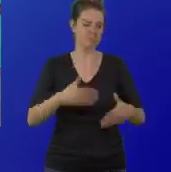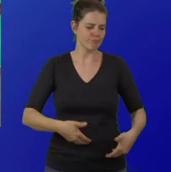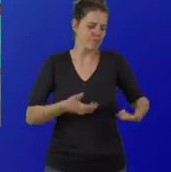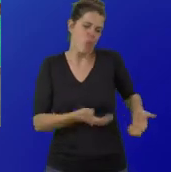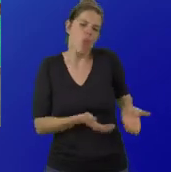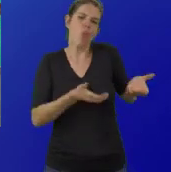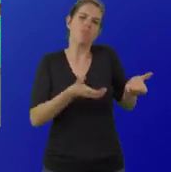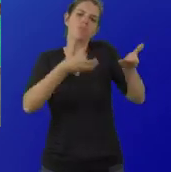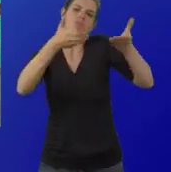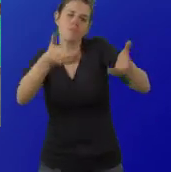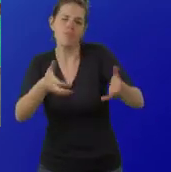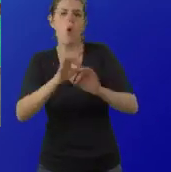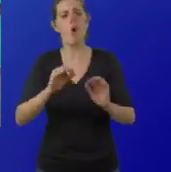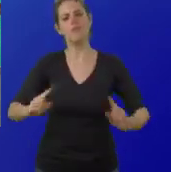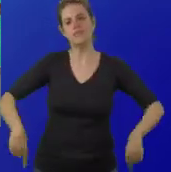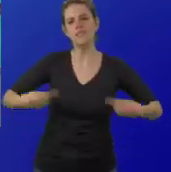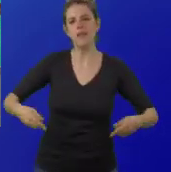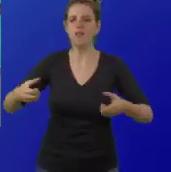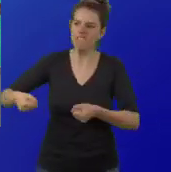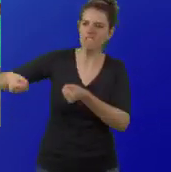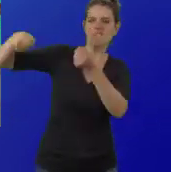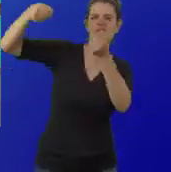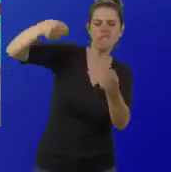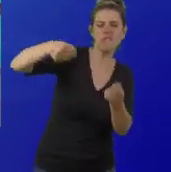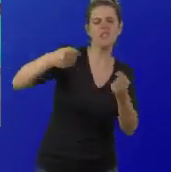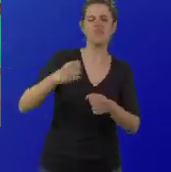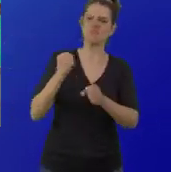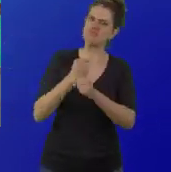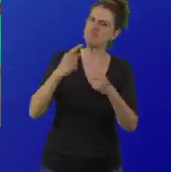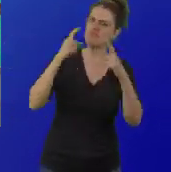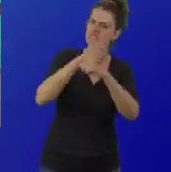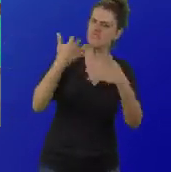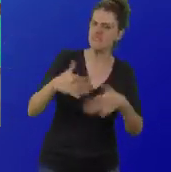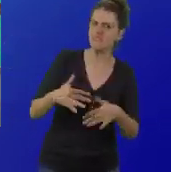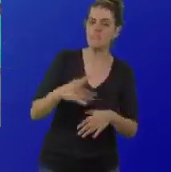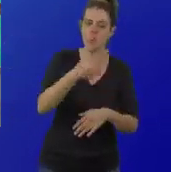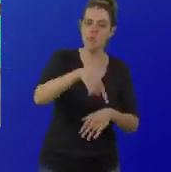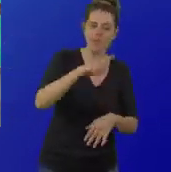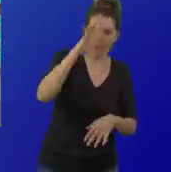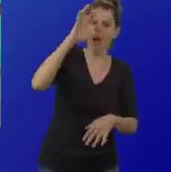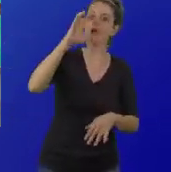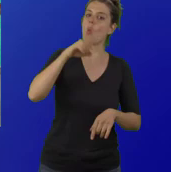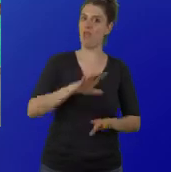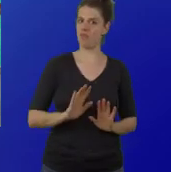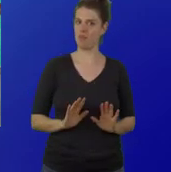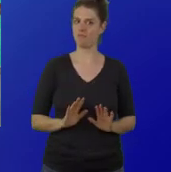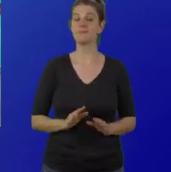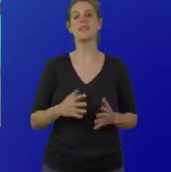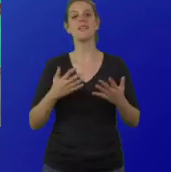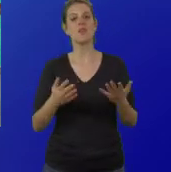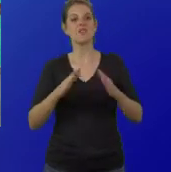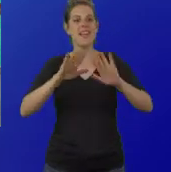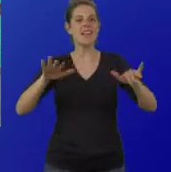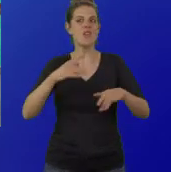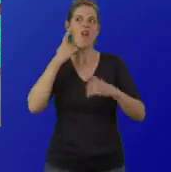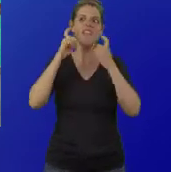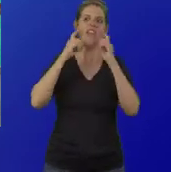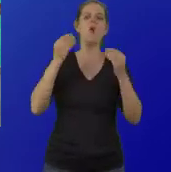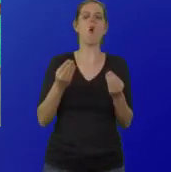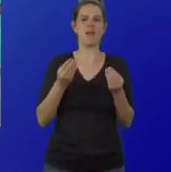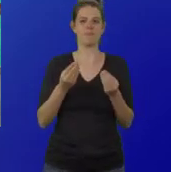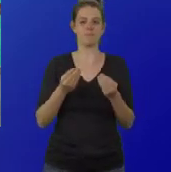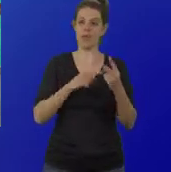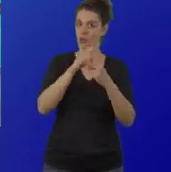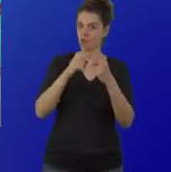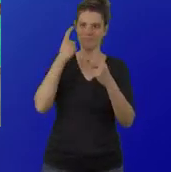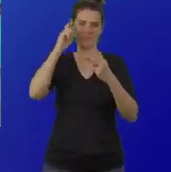y está con ese trabajo de llevar la silla de ruedas para ahí arriba. Ténganlo presente. Entonces, ¿cuáles fueron las ideas de los niños? Dos